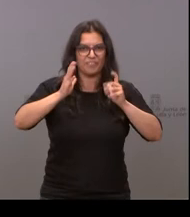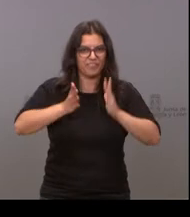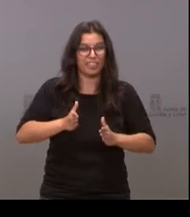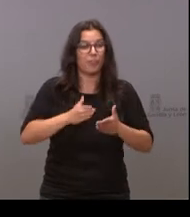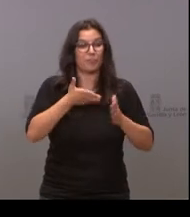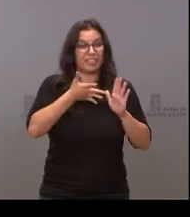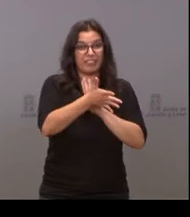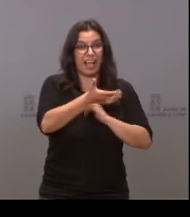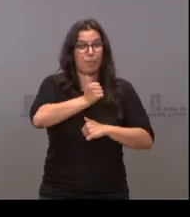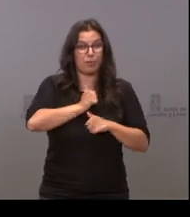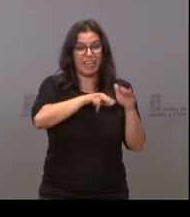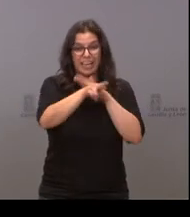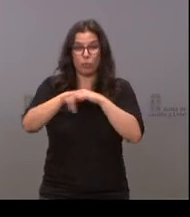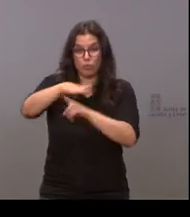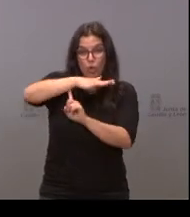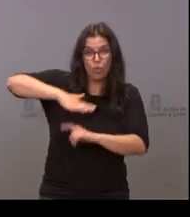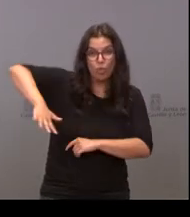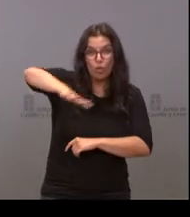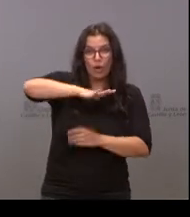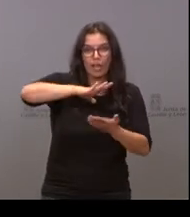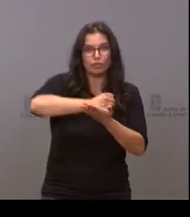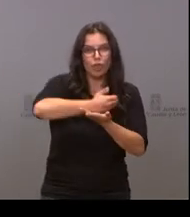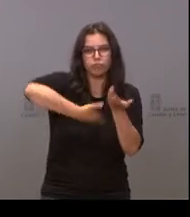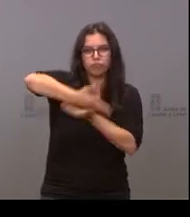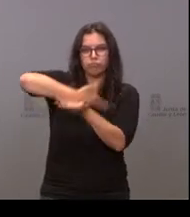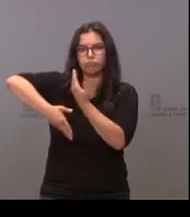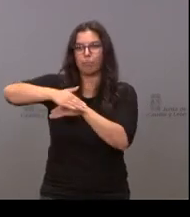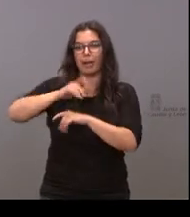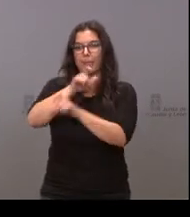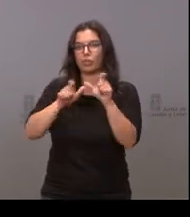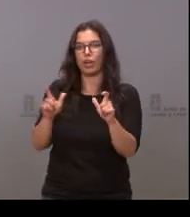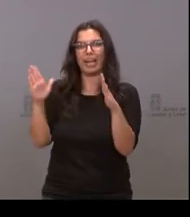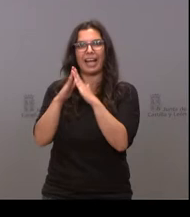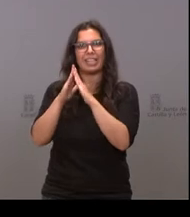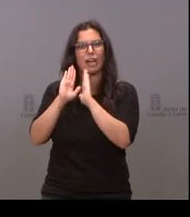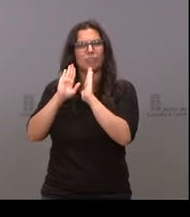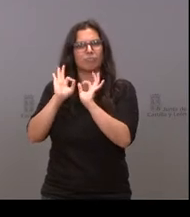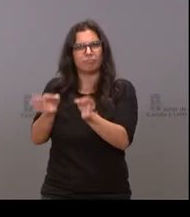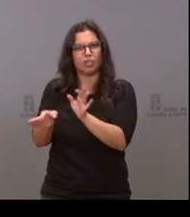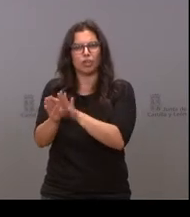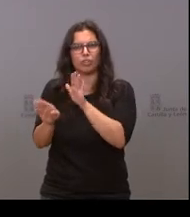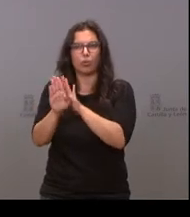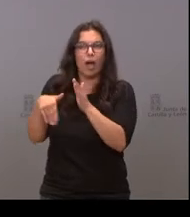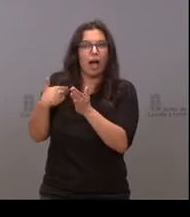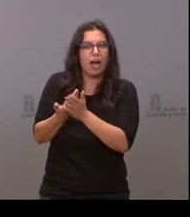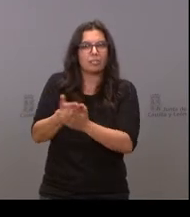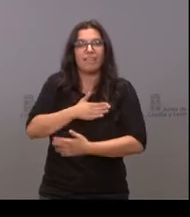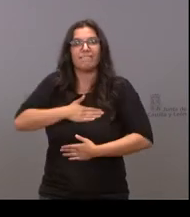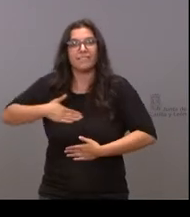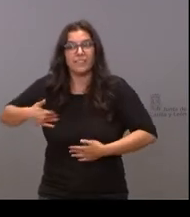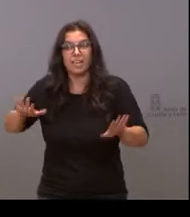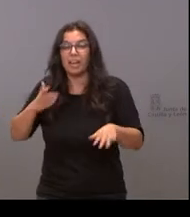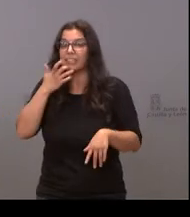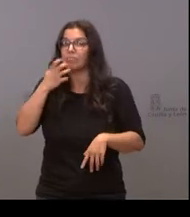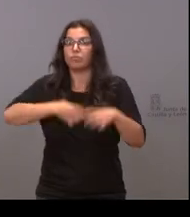que se van a aprovechar todos los recursos que hay en la zona para que las personas puedan vivir en su domicilio el tiempo que necesiten y puedan y cuando no sea la alternativa